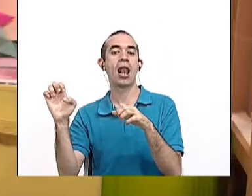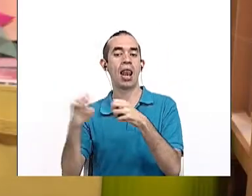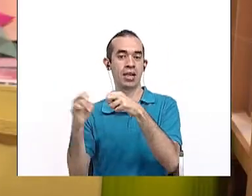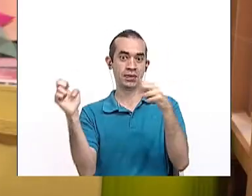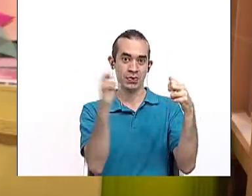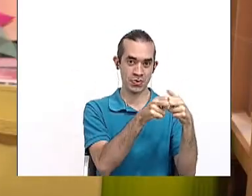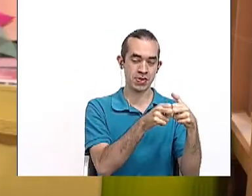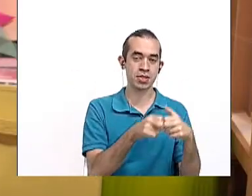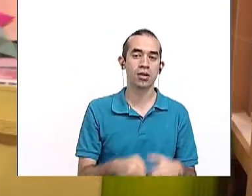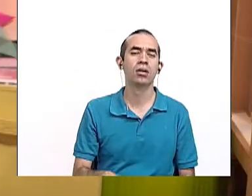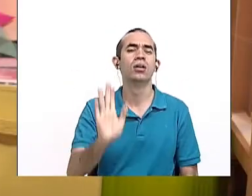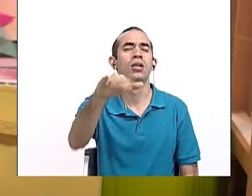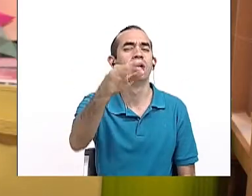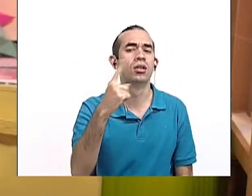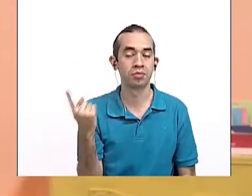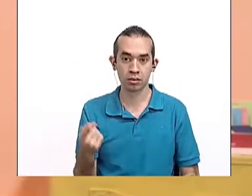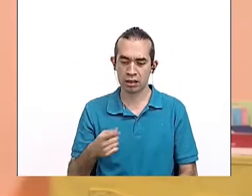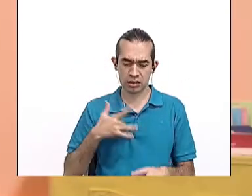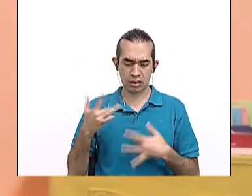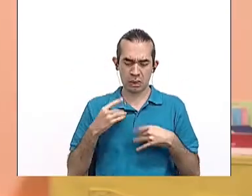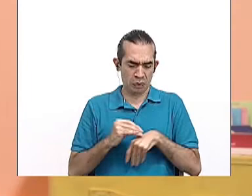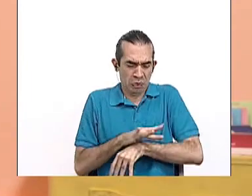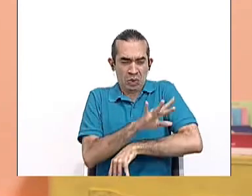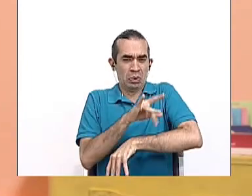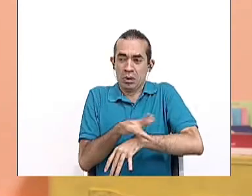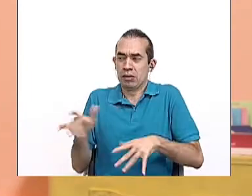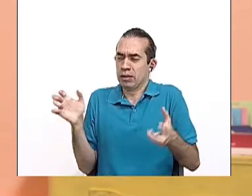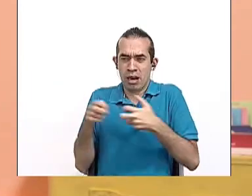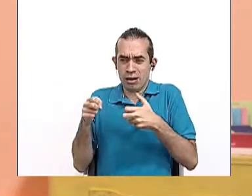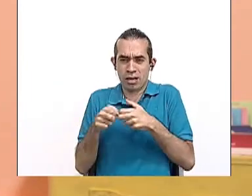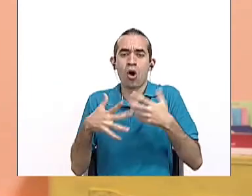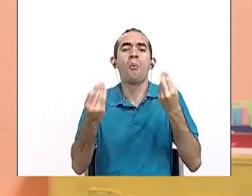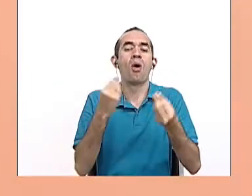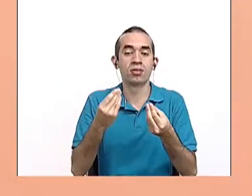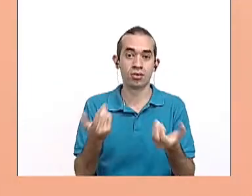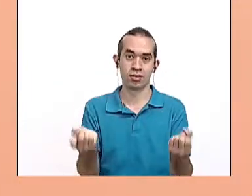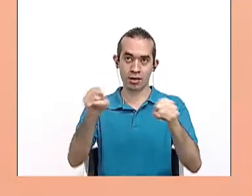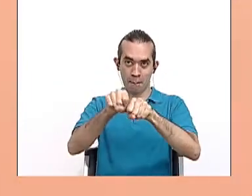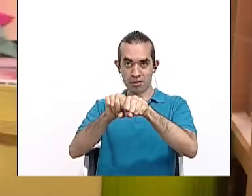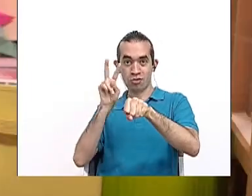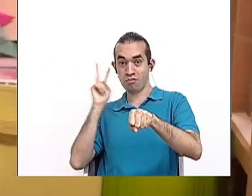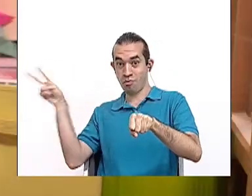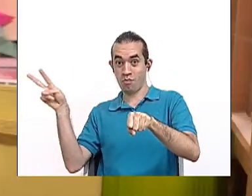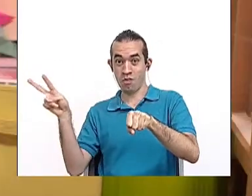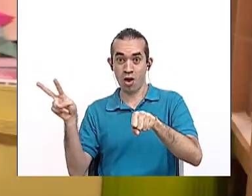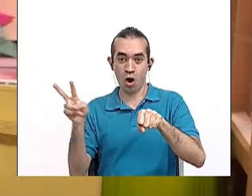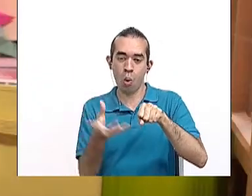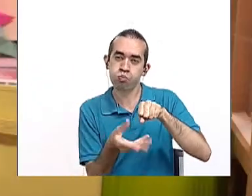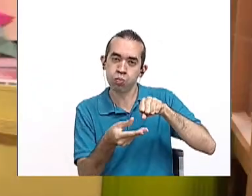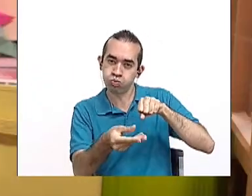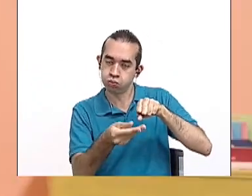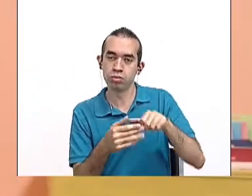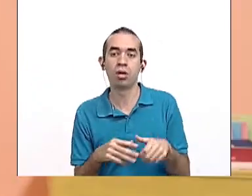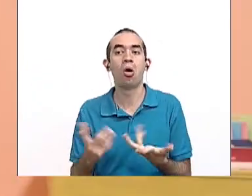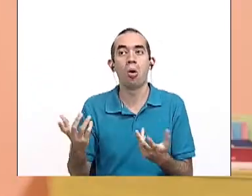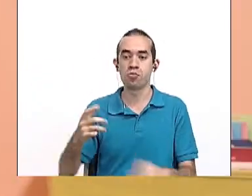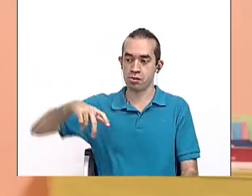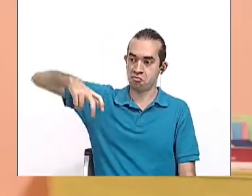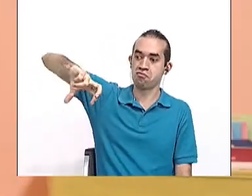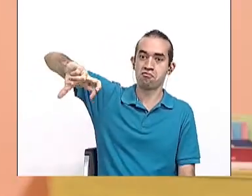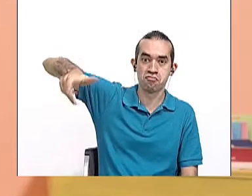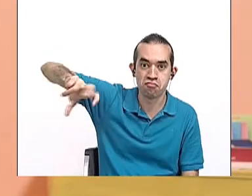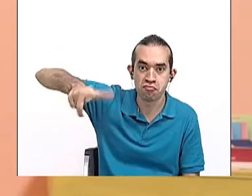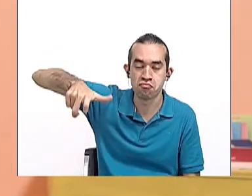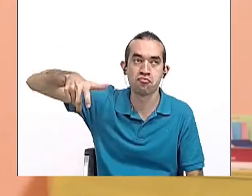saben cómo pueden liberarse de la estática? Poniéndose zapatos con suela de goma, como estos. Abrir las llaves del grifo o